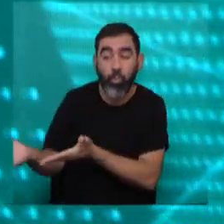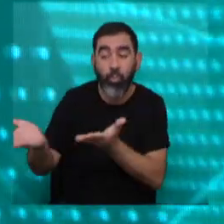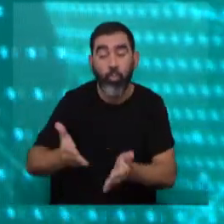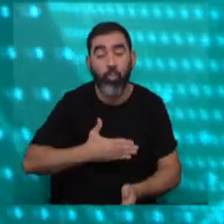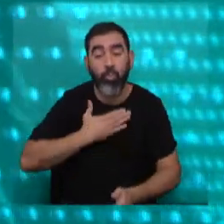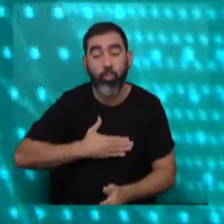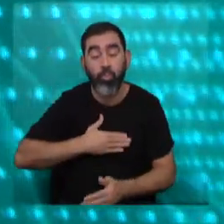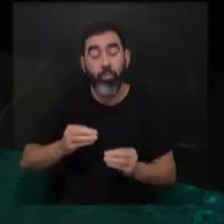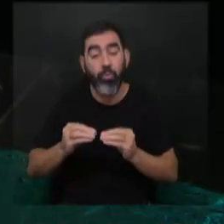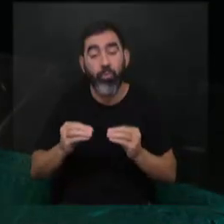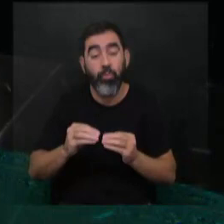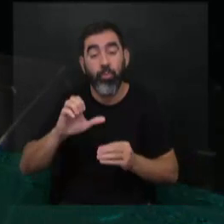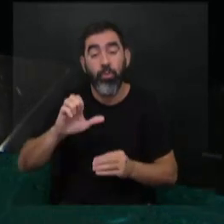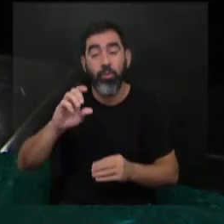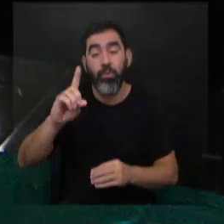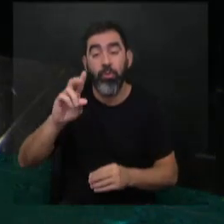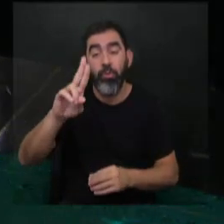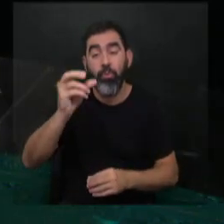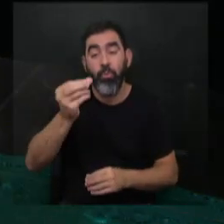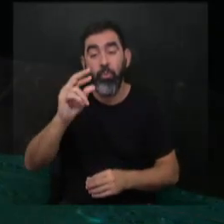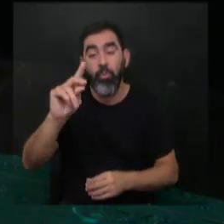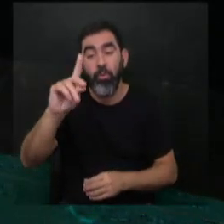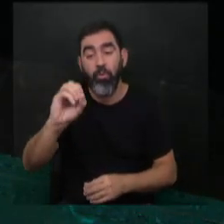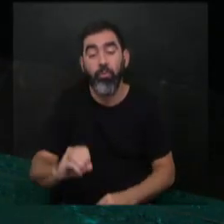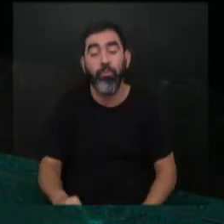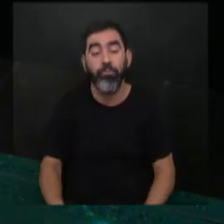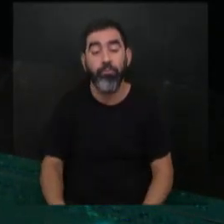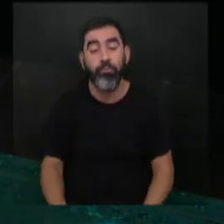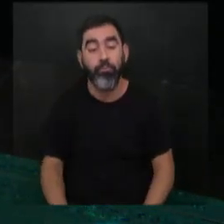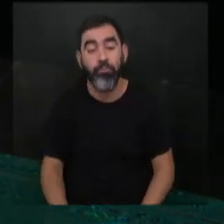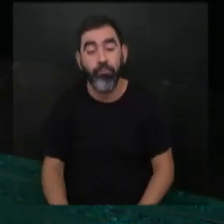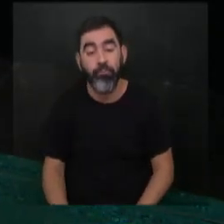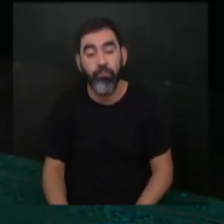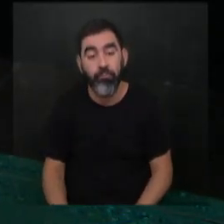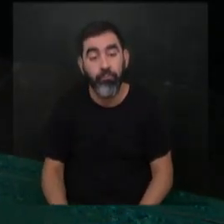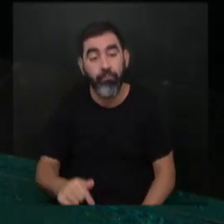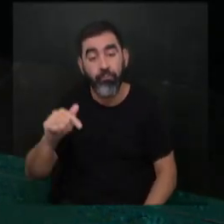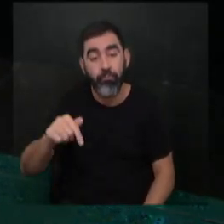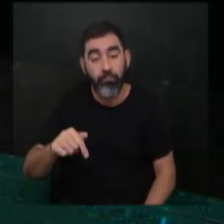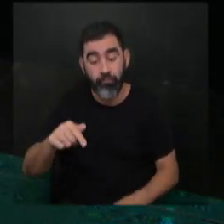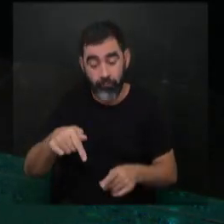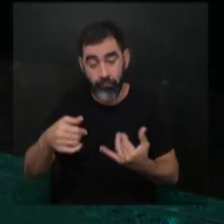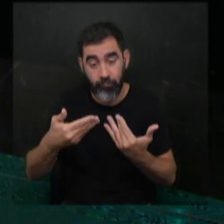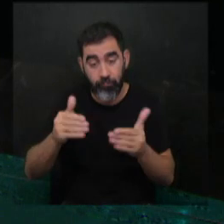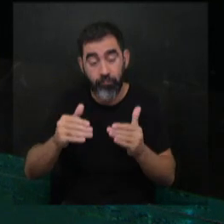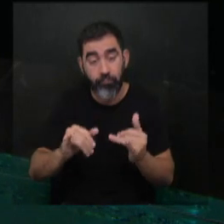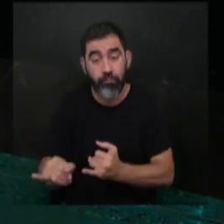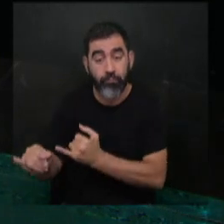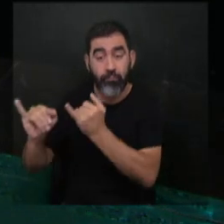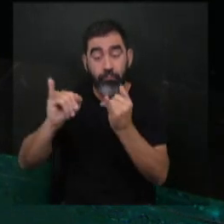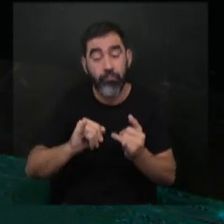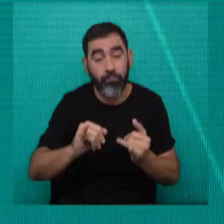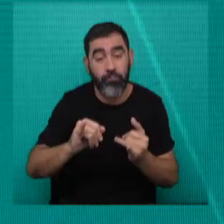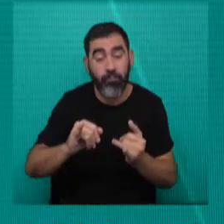gusto a Eduardo Delgado. Eduardo, muy buenos días, ¿cómo estás? Buen día, Pilar. Y venimos hoy con un estreno de esta jornada. Se trata de Salam,